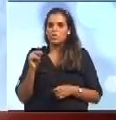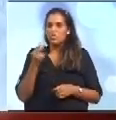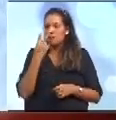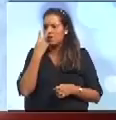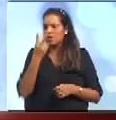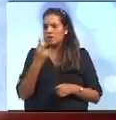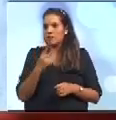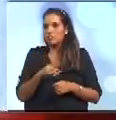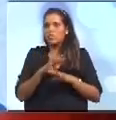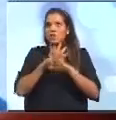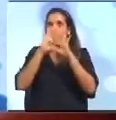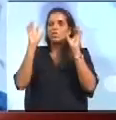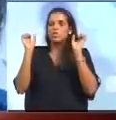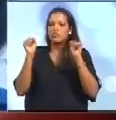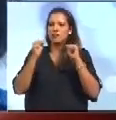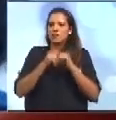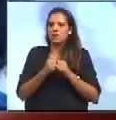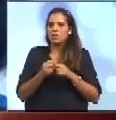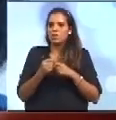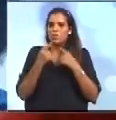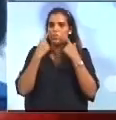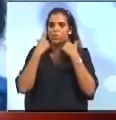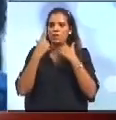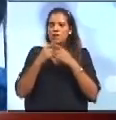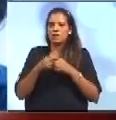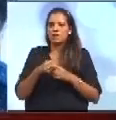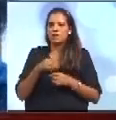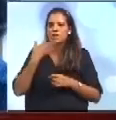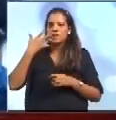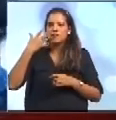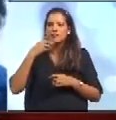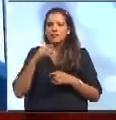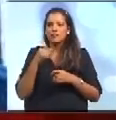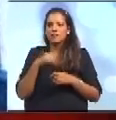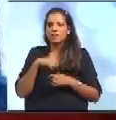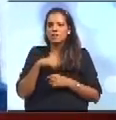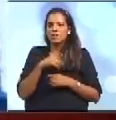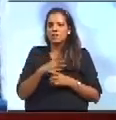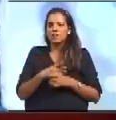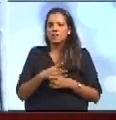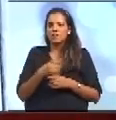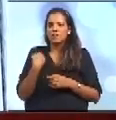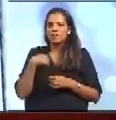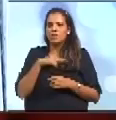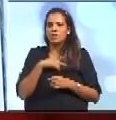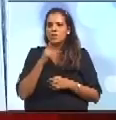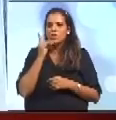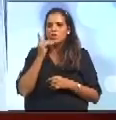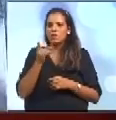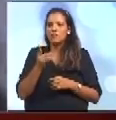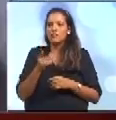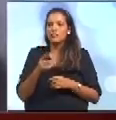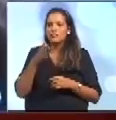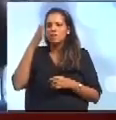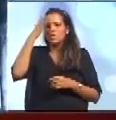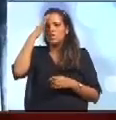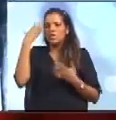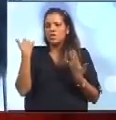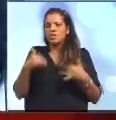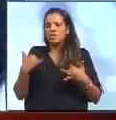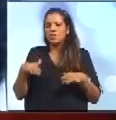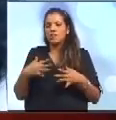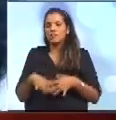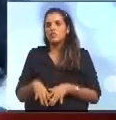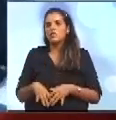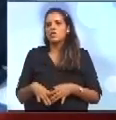que ya estaba amaneciendo. Cuando empezaron a cantar los gallos, entonces decía el uno, vi, ya cantan los